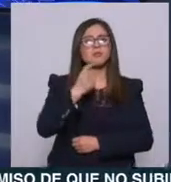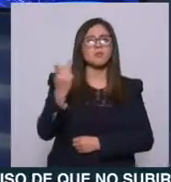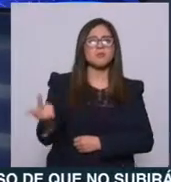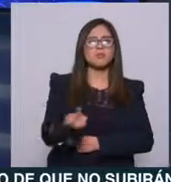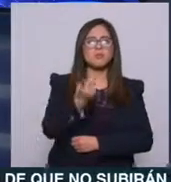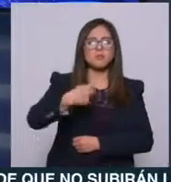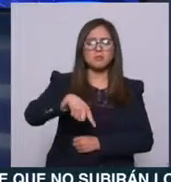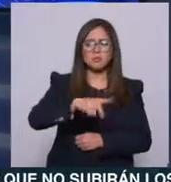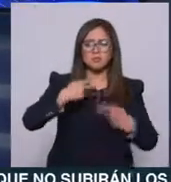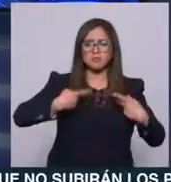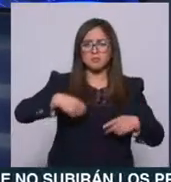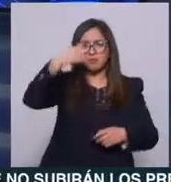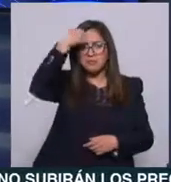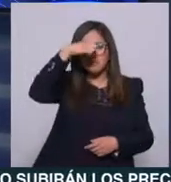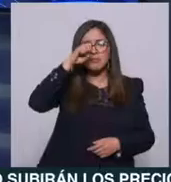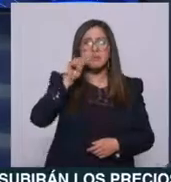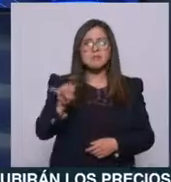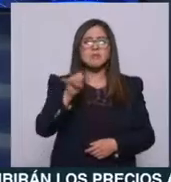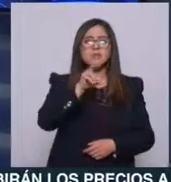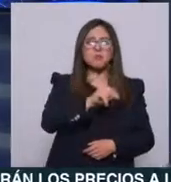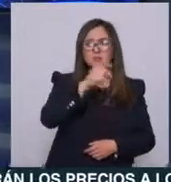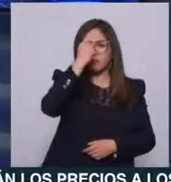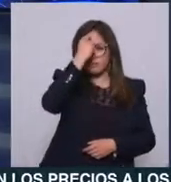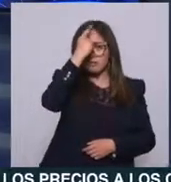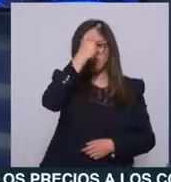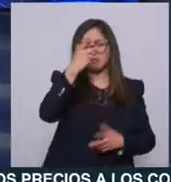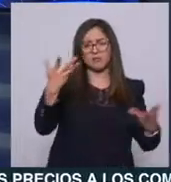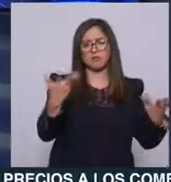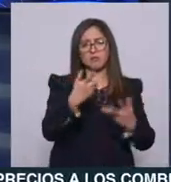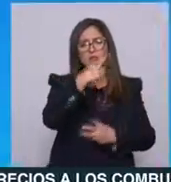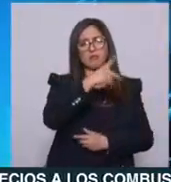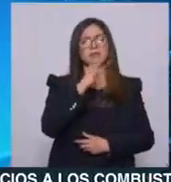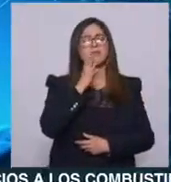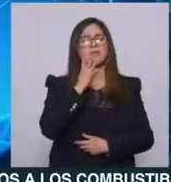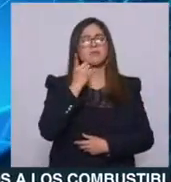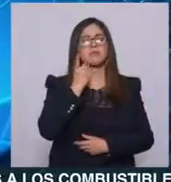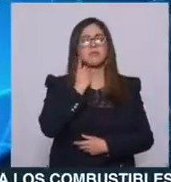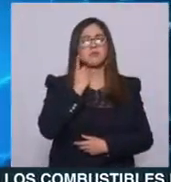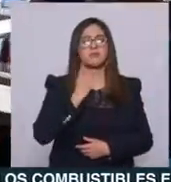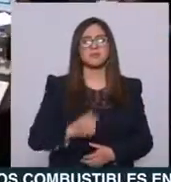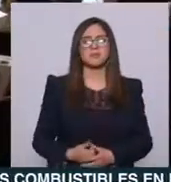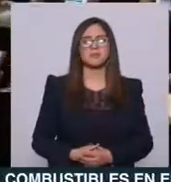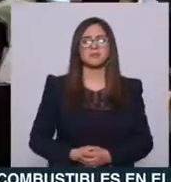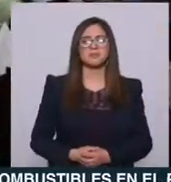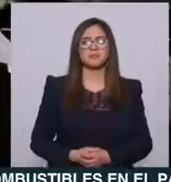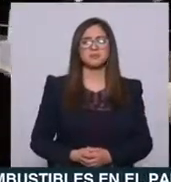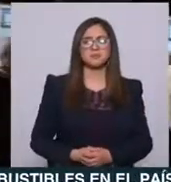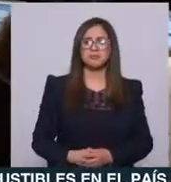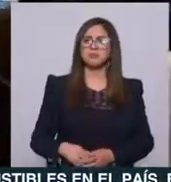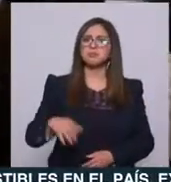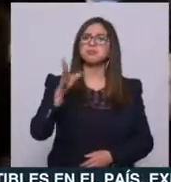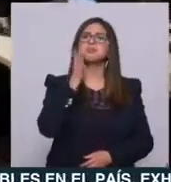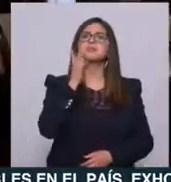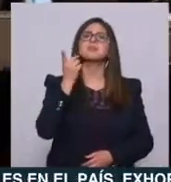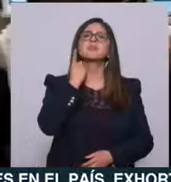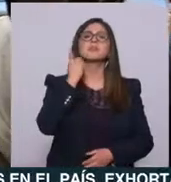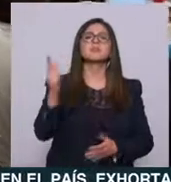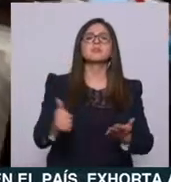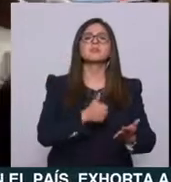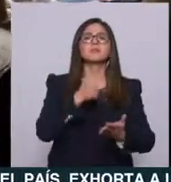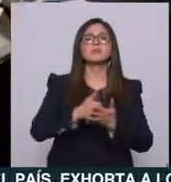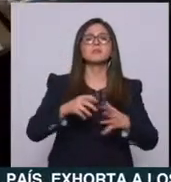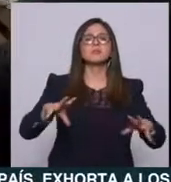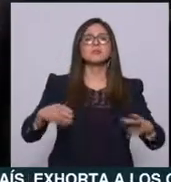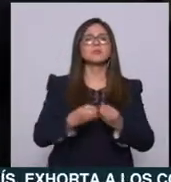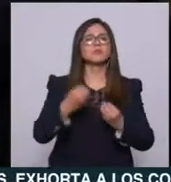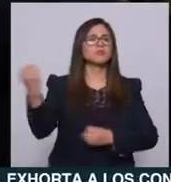viabilidad de esta iniciativa retomada por el Congreso local. Vamos a ver. El Congreso de la Ciudad de México plantea la realización de